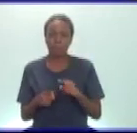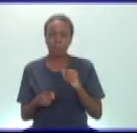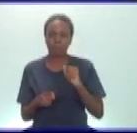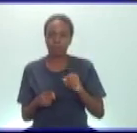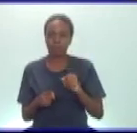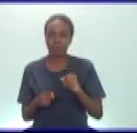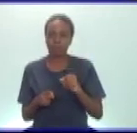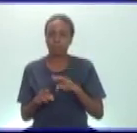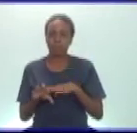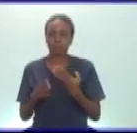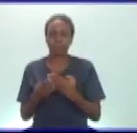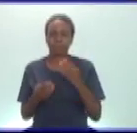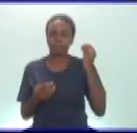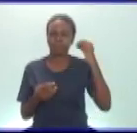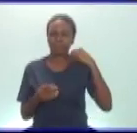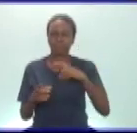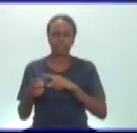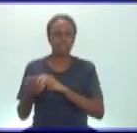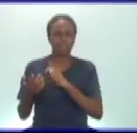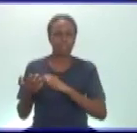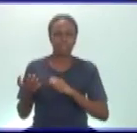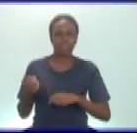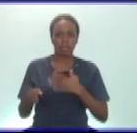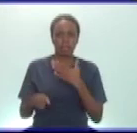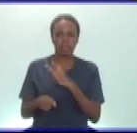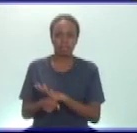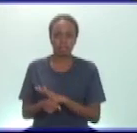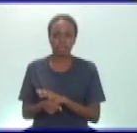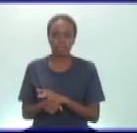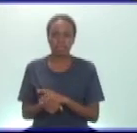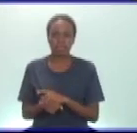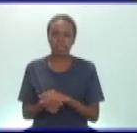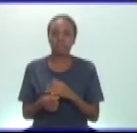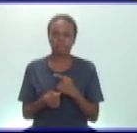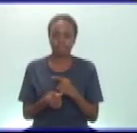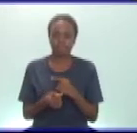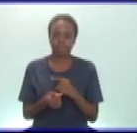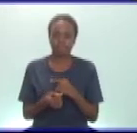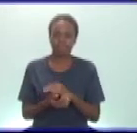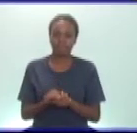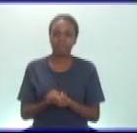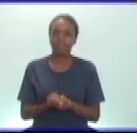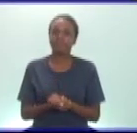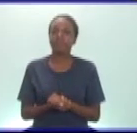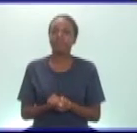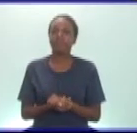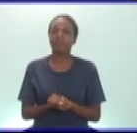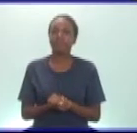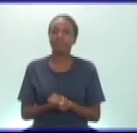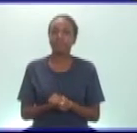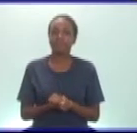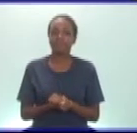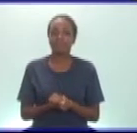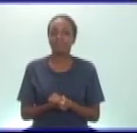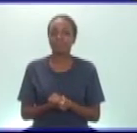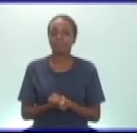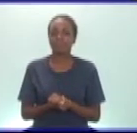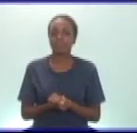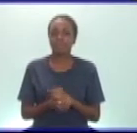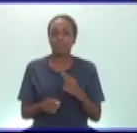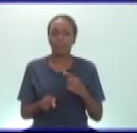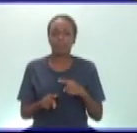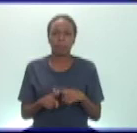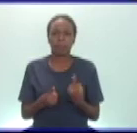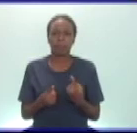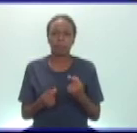a las musas, que constantemente la obra comienza con una invocación: canta, oh diosa, la cólera del perdido Aquiles. Y la pintura en los combates, porque